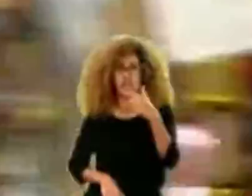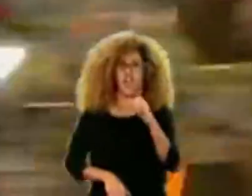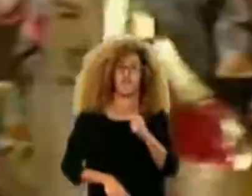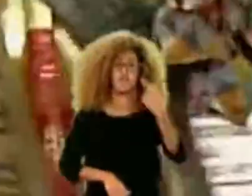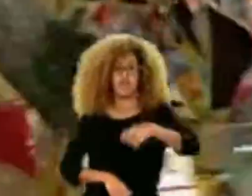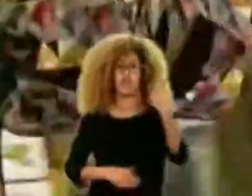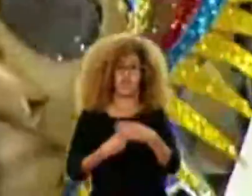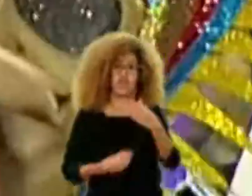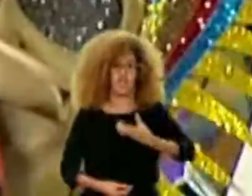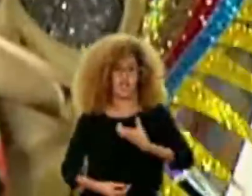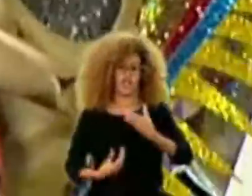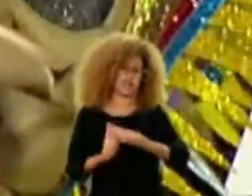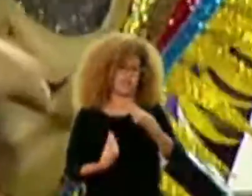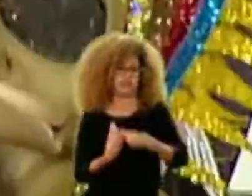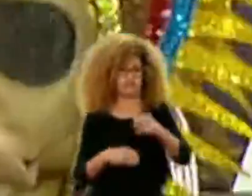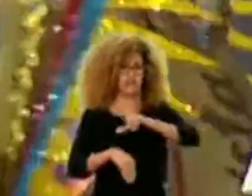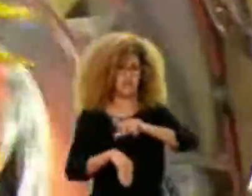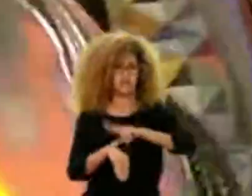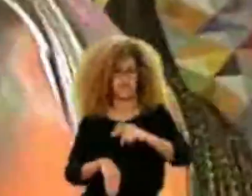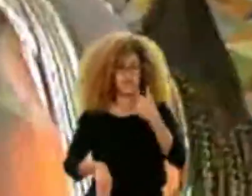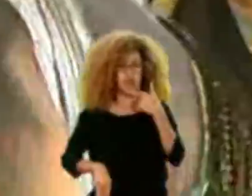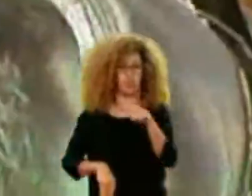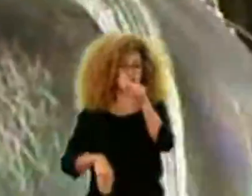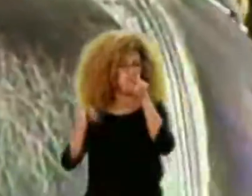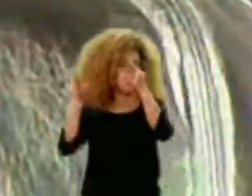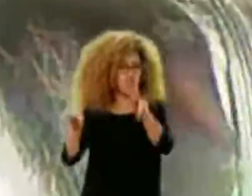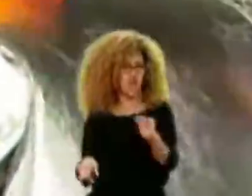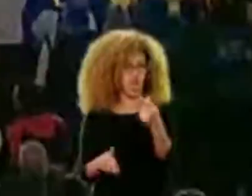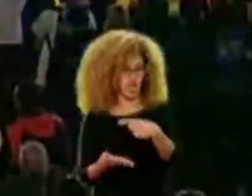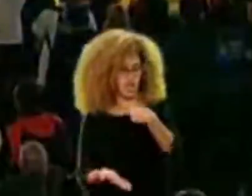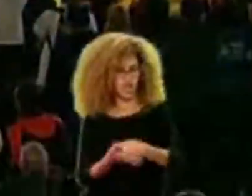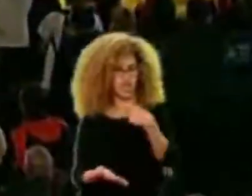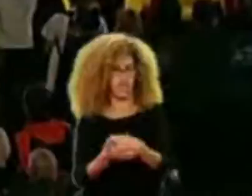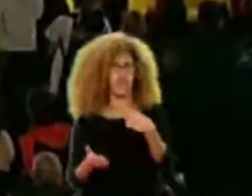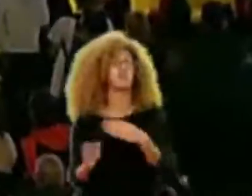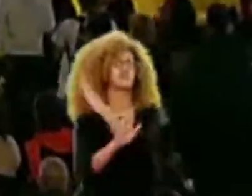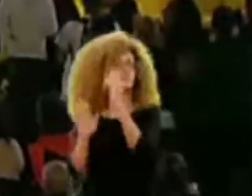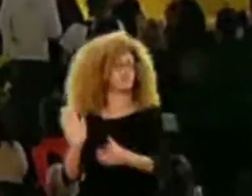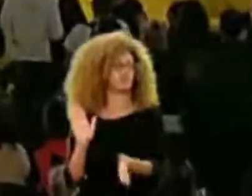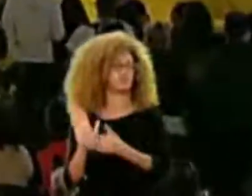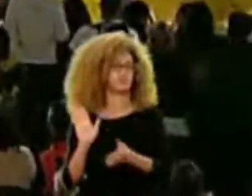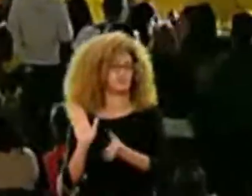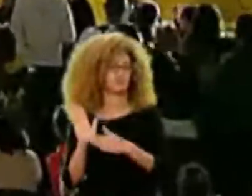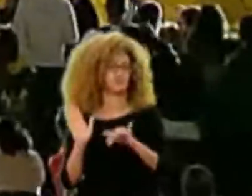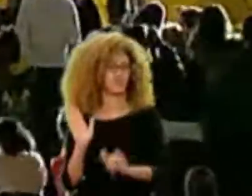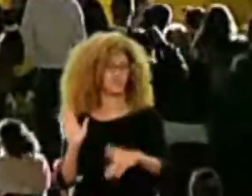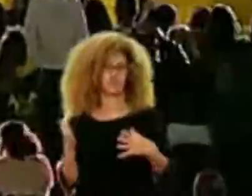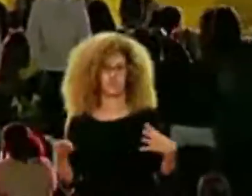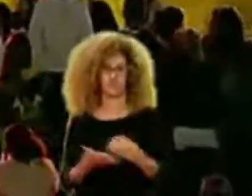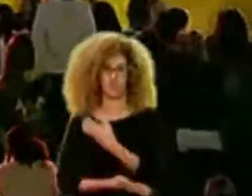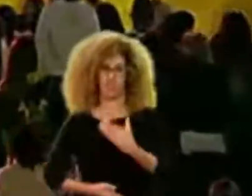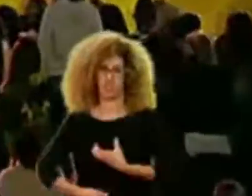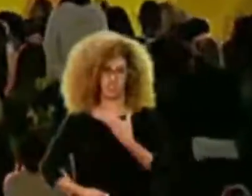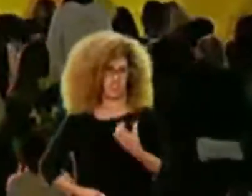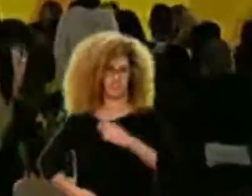en residencia le cobraba pastizales. Y así lo ratifica una sentencia. No hay alcalde que presuma